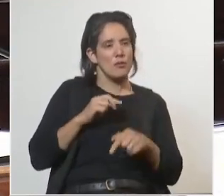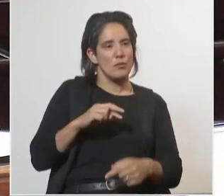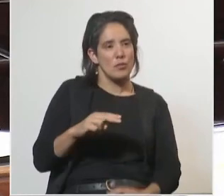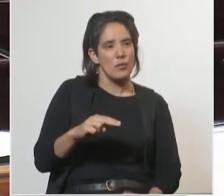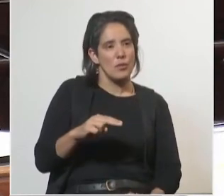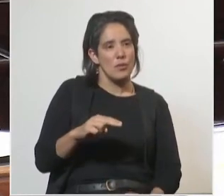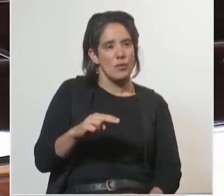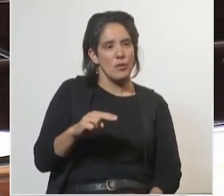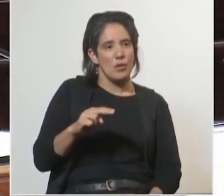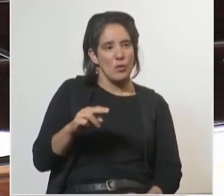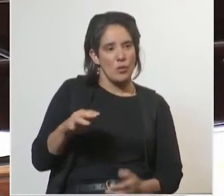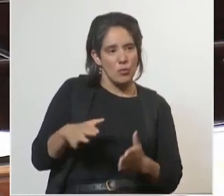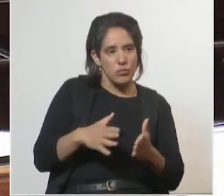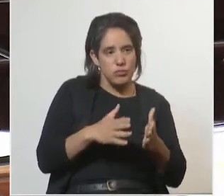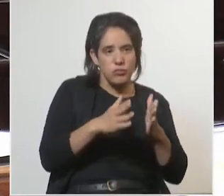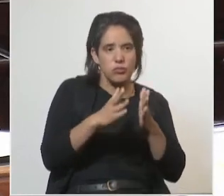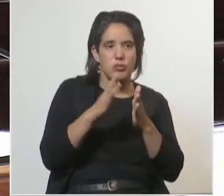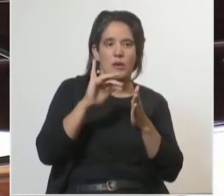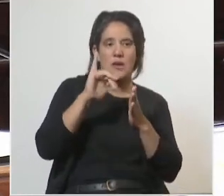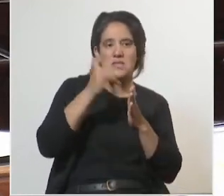siguiendo líneas que en la